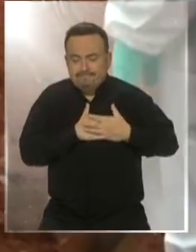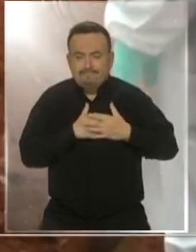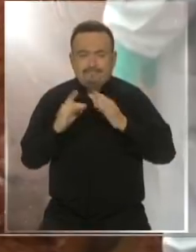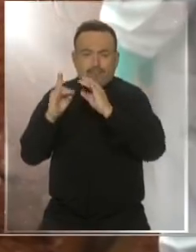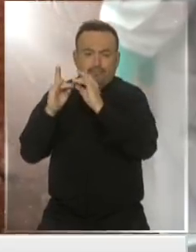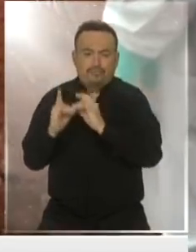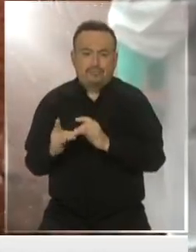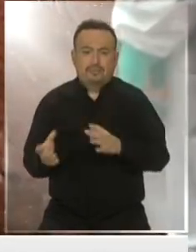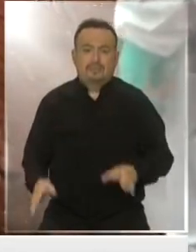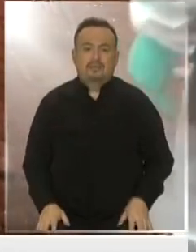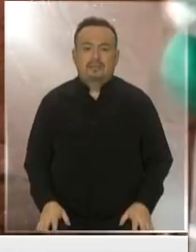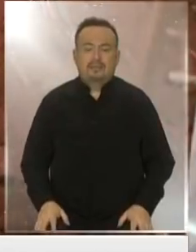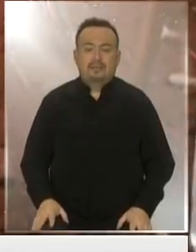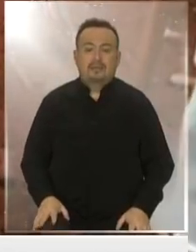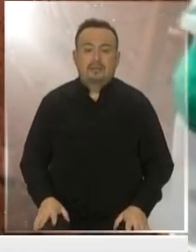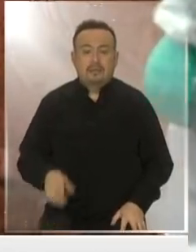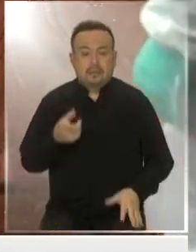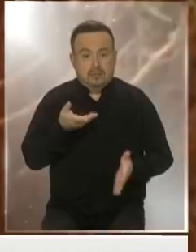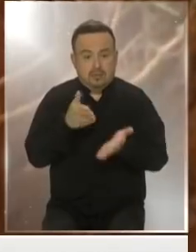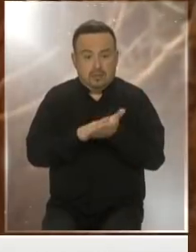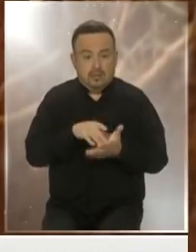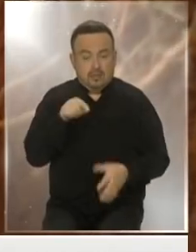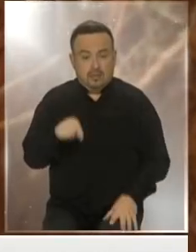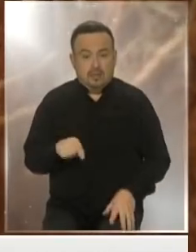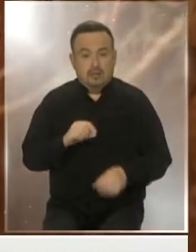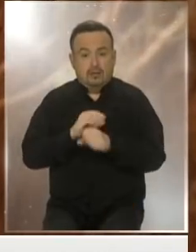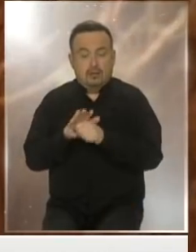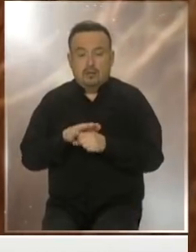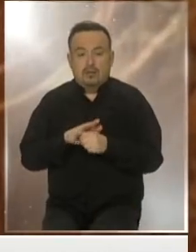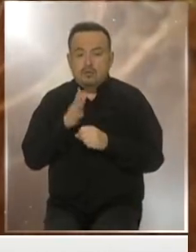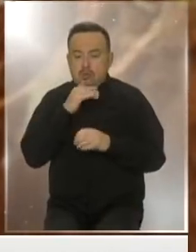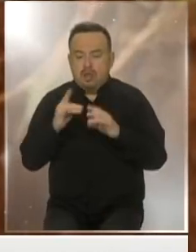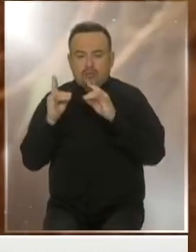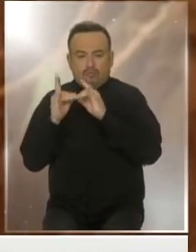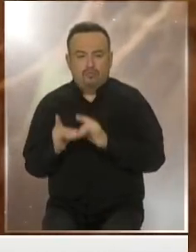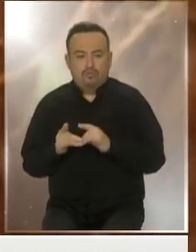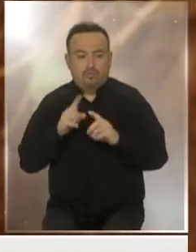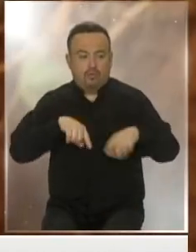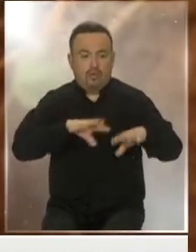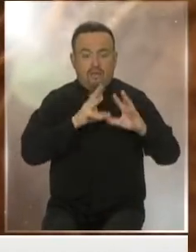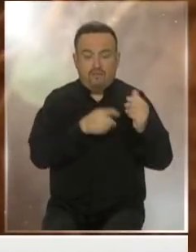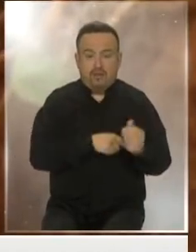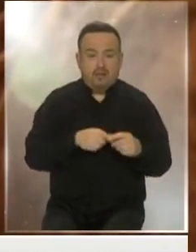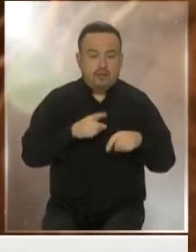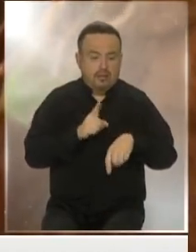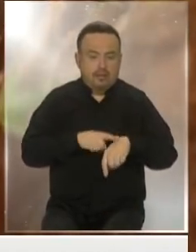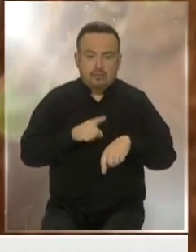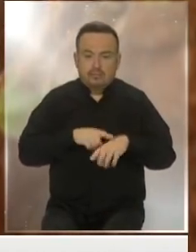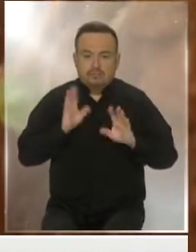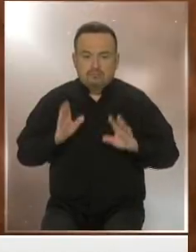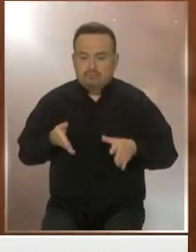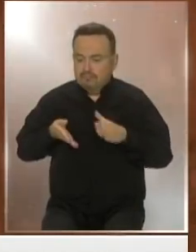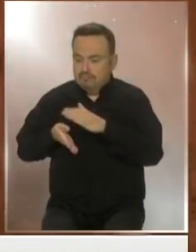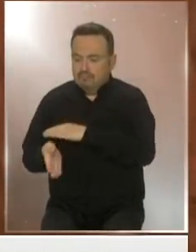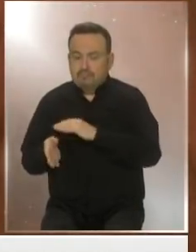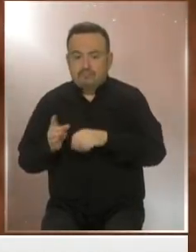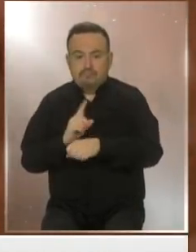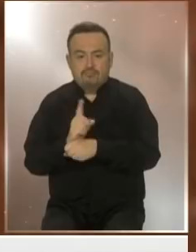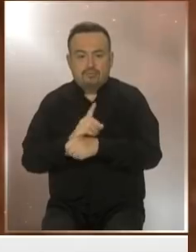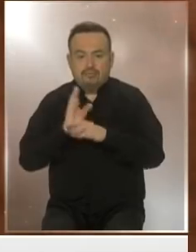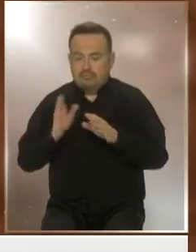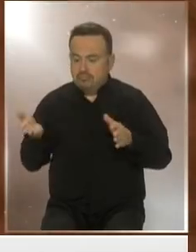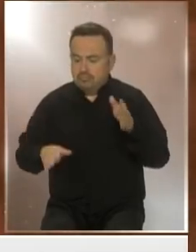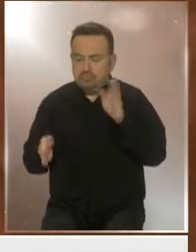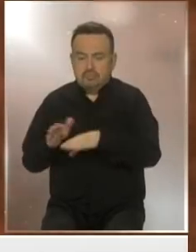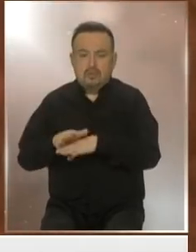queridos. Para los fallecidos por coronavirus no hay velorio y sus familias tienen el tiempo que los sepultureros tarden en cubrir